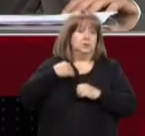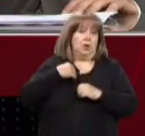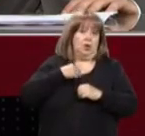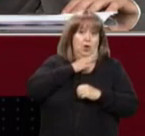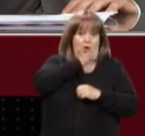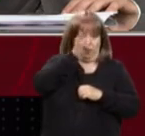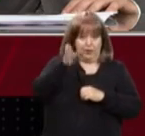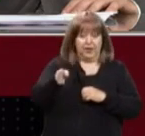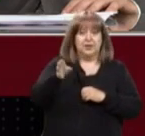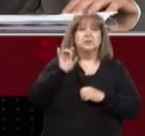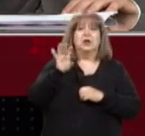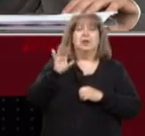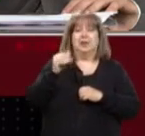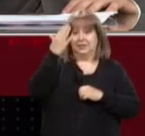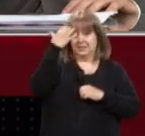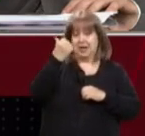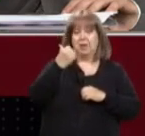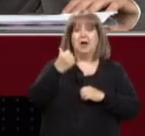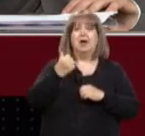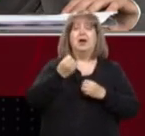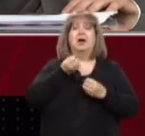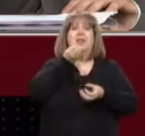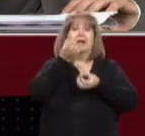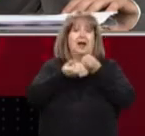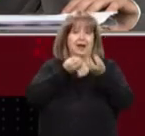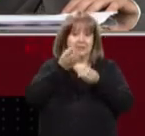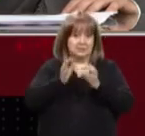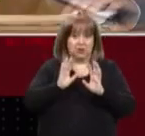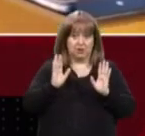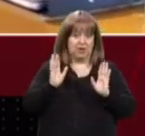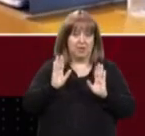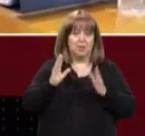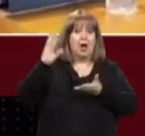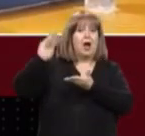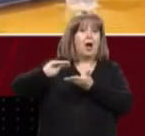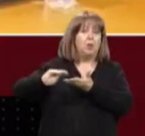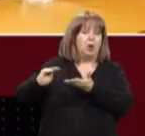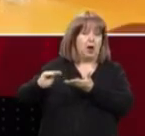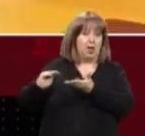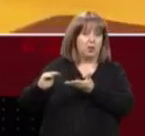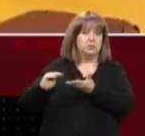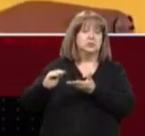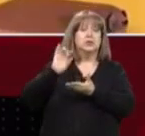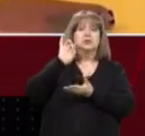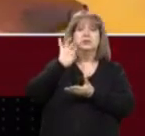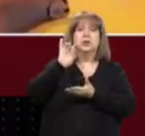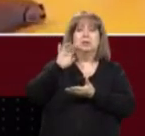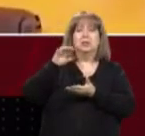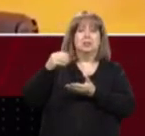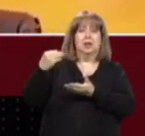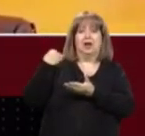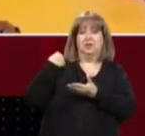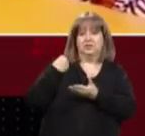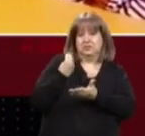juicio cuando hemos tenido que declarar por el cuidado del gran abogado, la eminencia que tenemos como abogado, Mario Aguerrido,